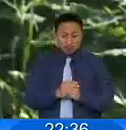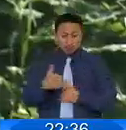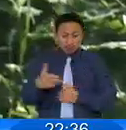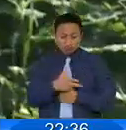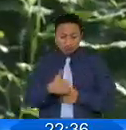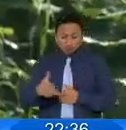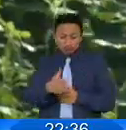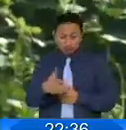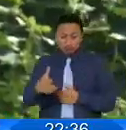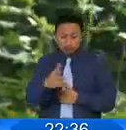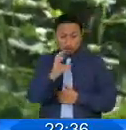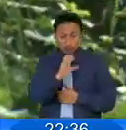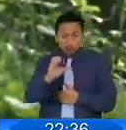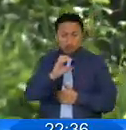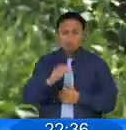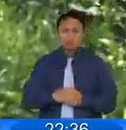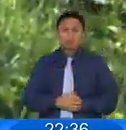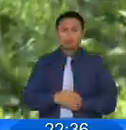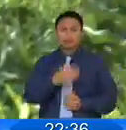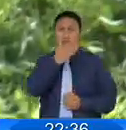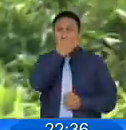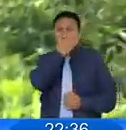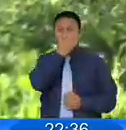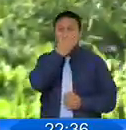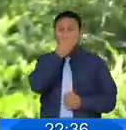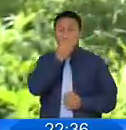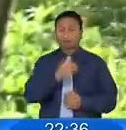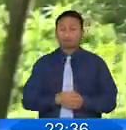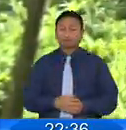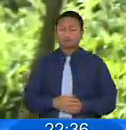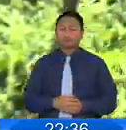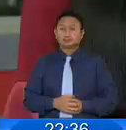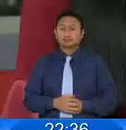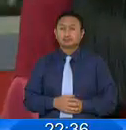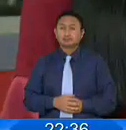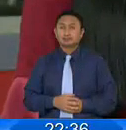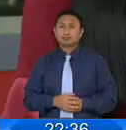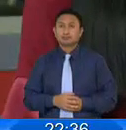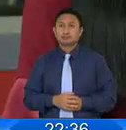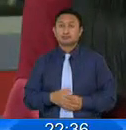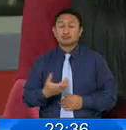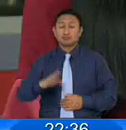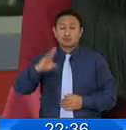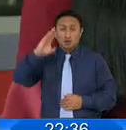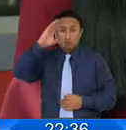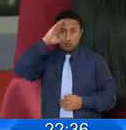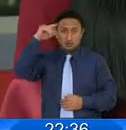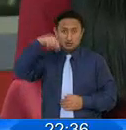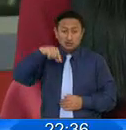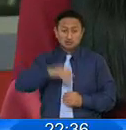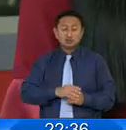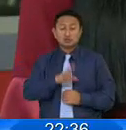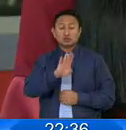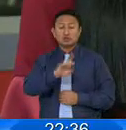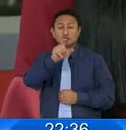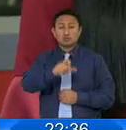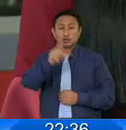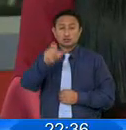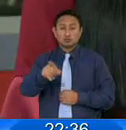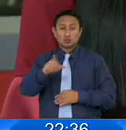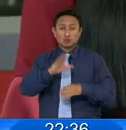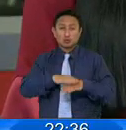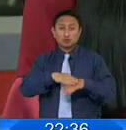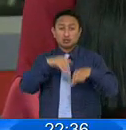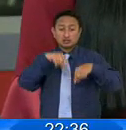infinito en busca de Juliana. En Quito informó Iván Casamen. La policía busca a los 4 implicados en